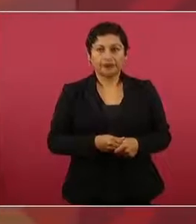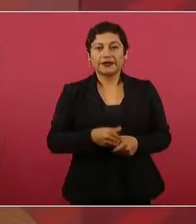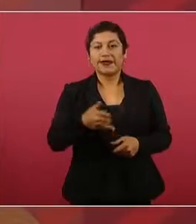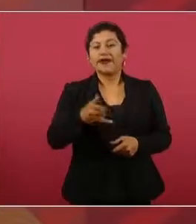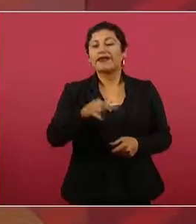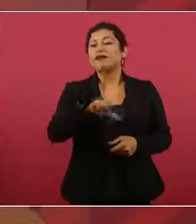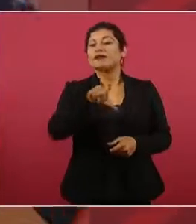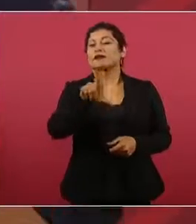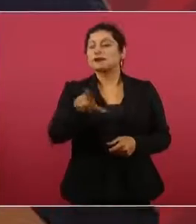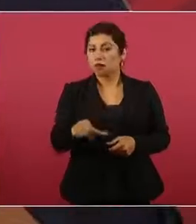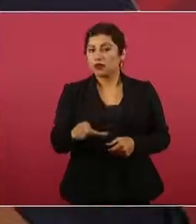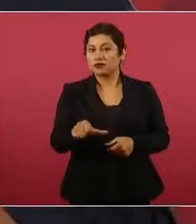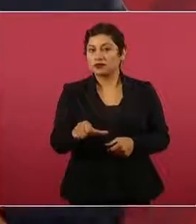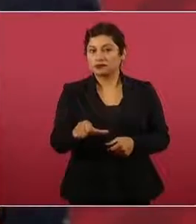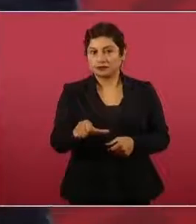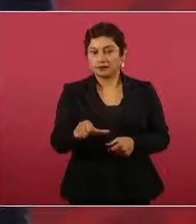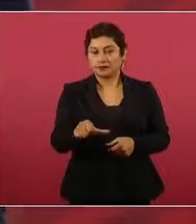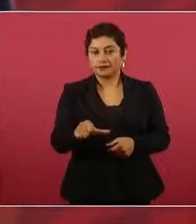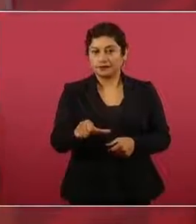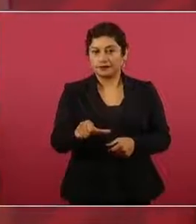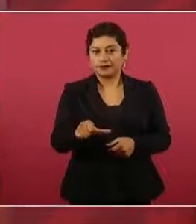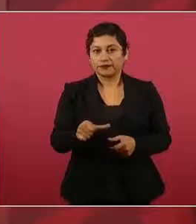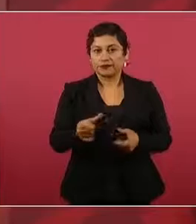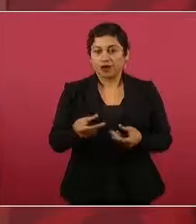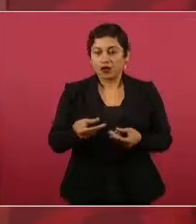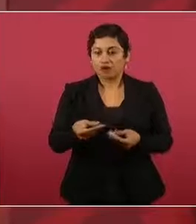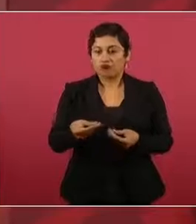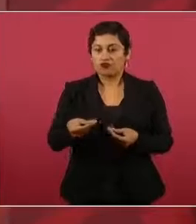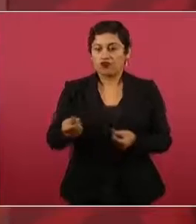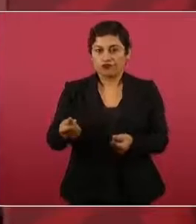egresos. ¿Cuánto necesitamos